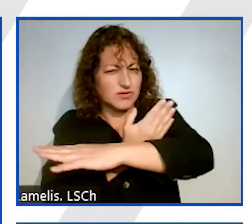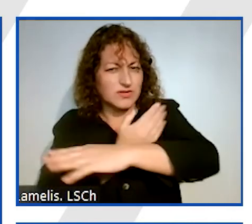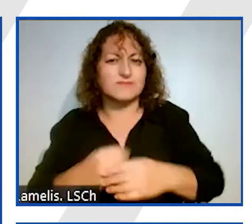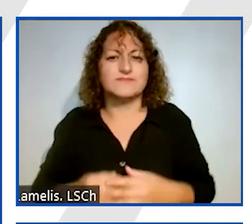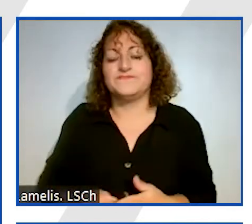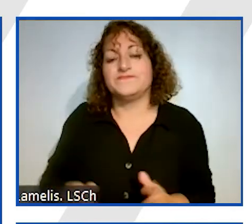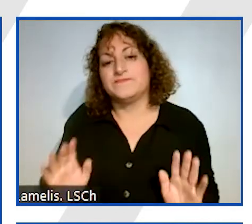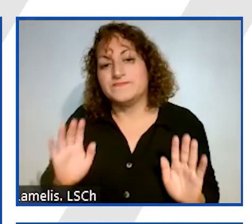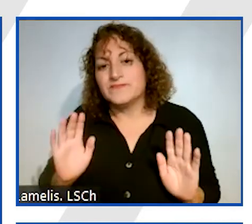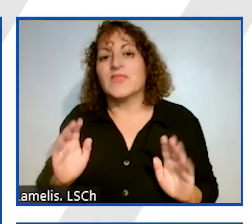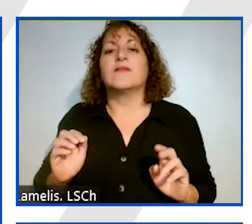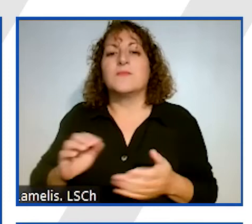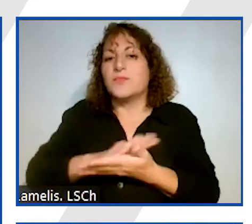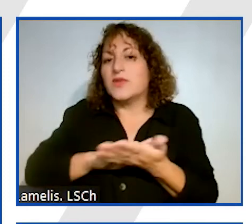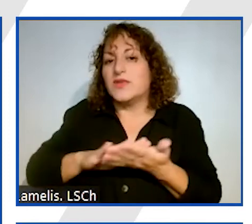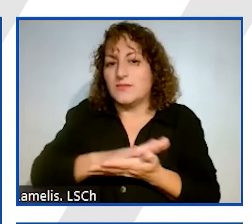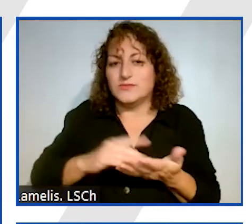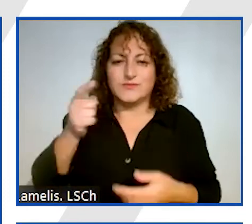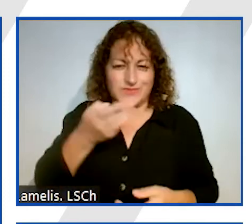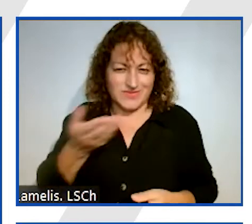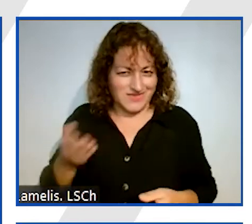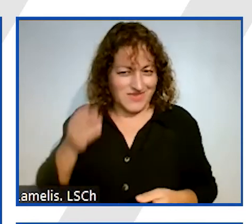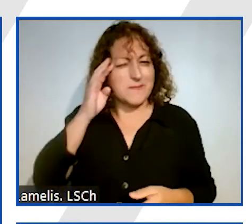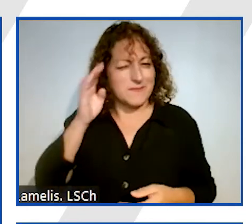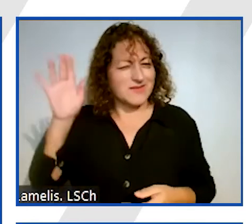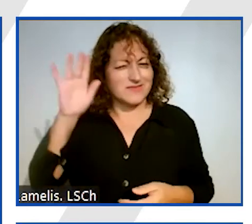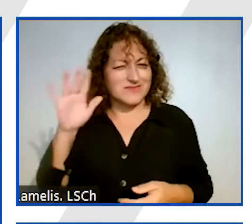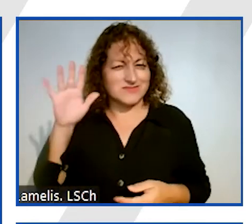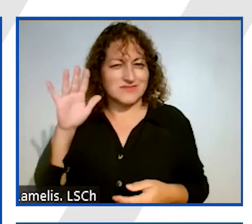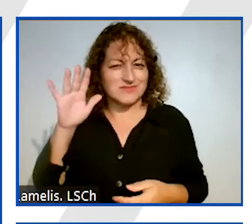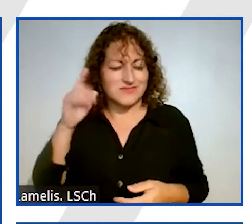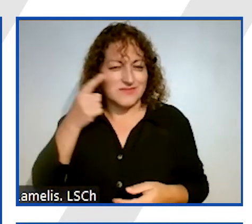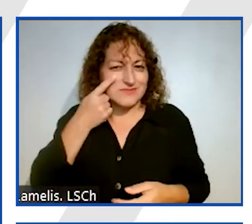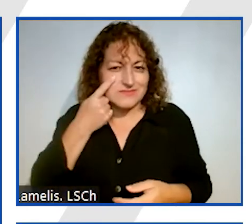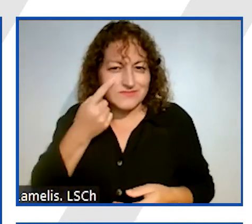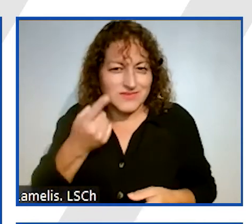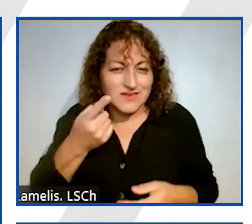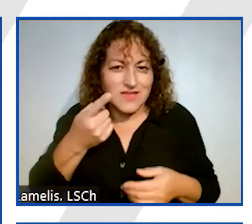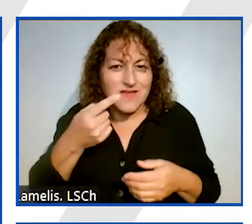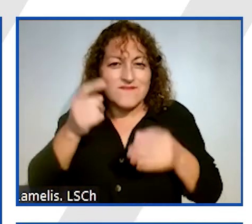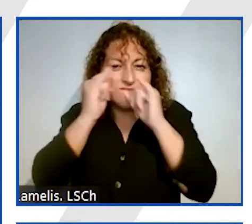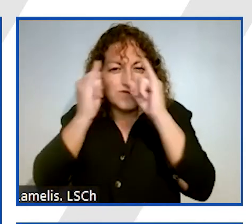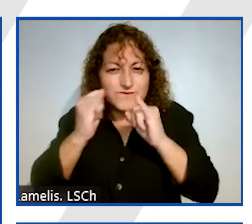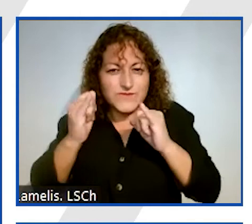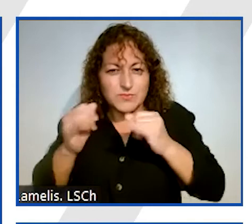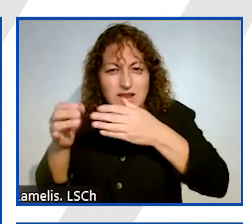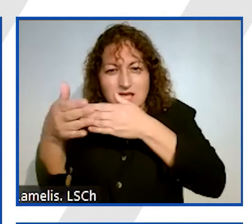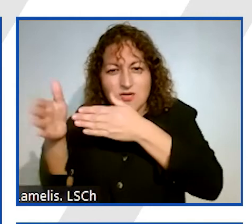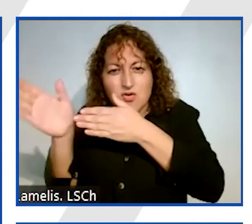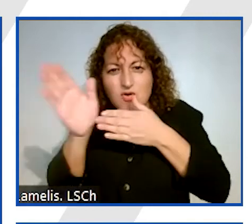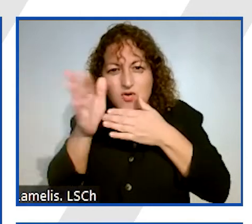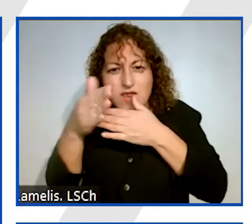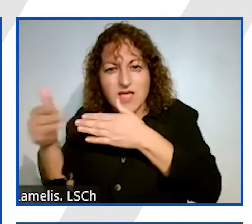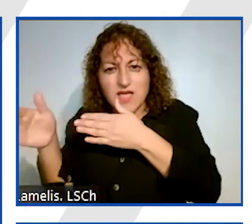por ejemplo, con harta imaginación, ahí nos damos cuenta por la forma de la cola que tenemos abajo una